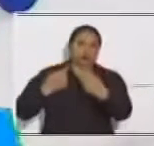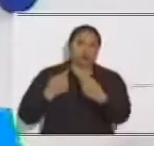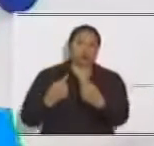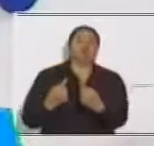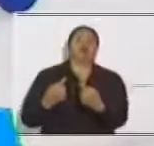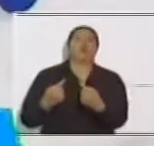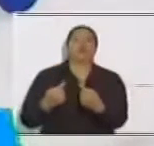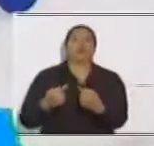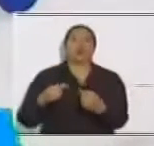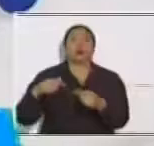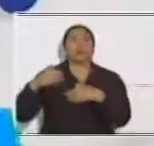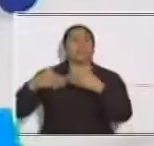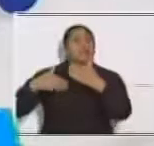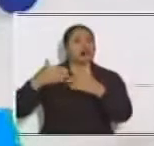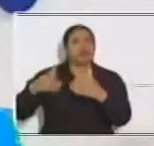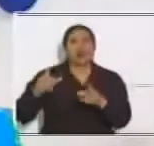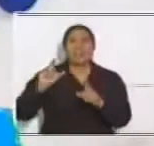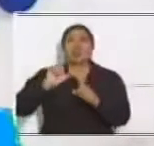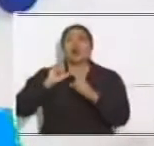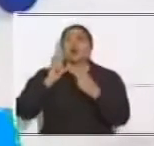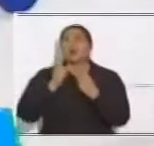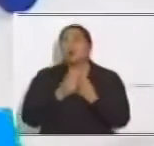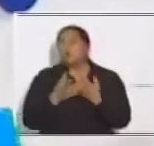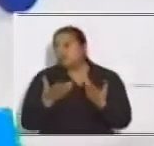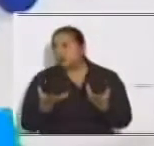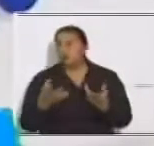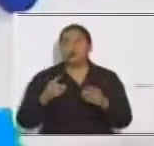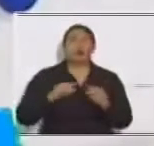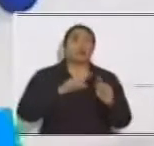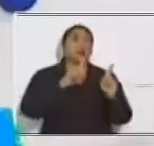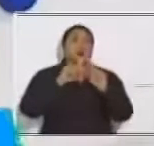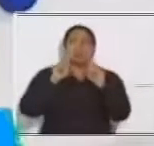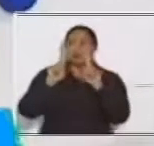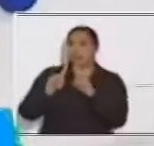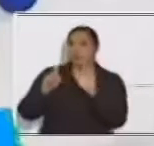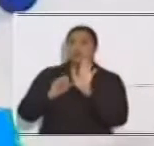civilización ha utilizado diferentes símbolos para representar